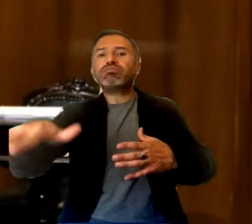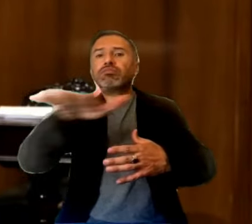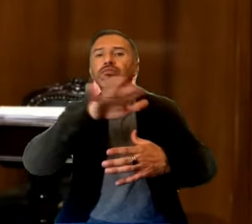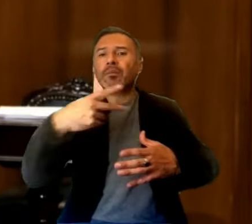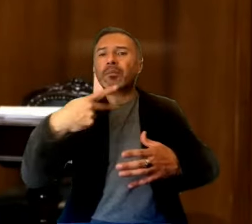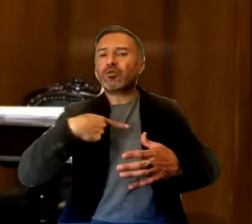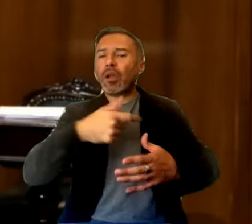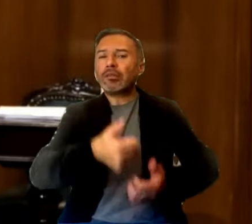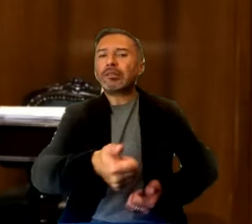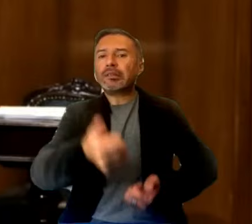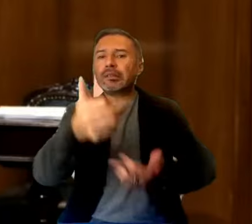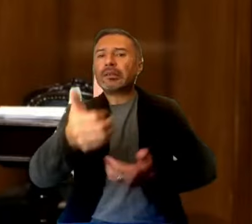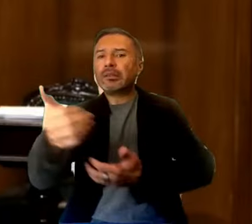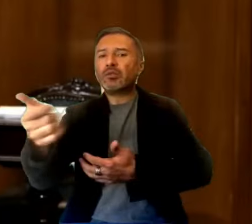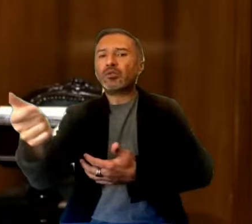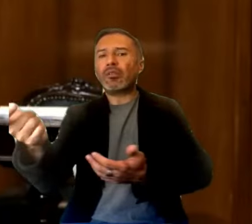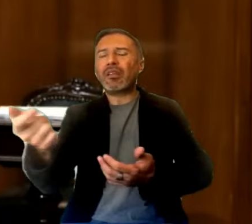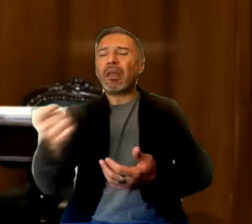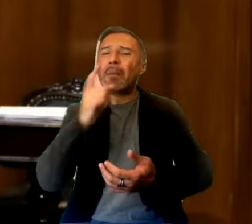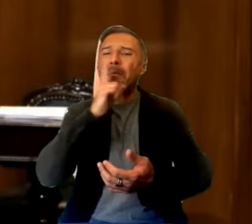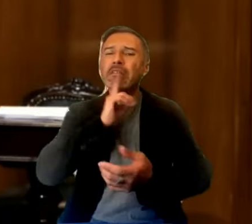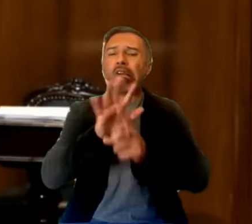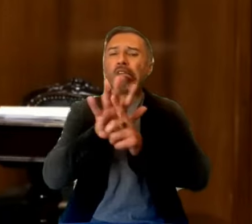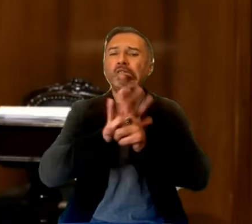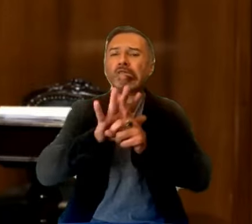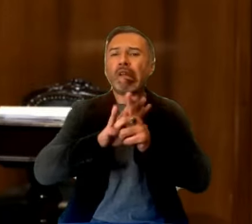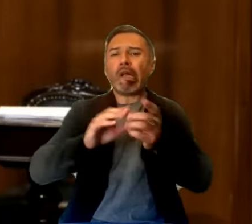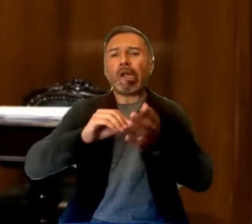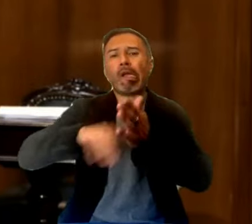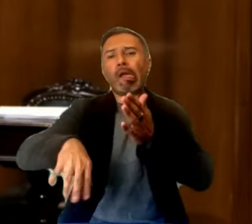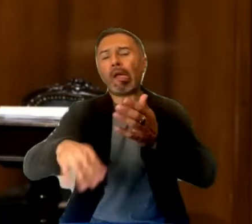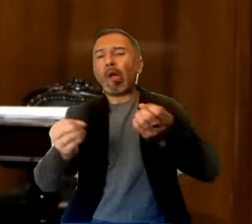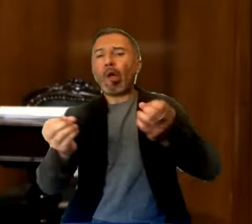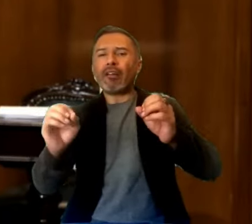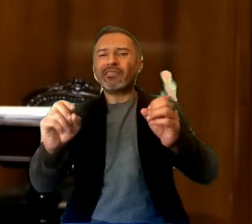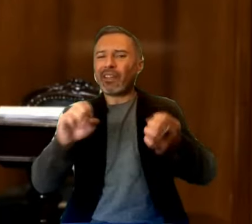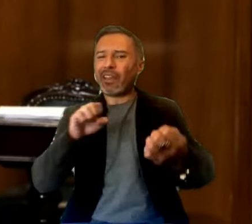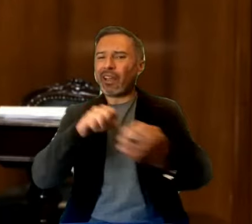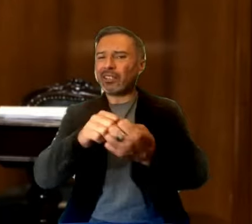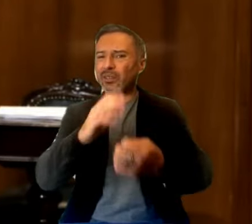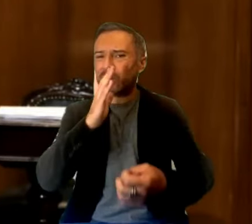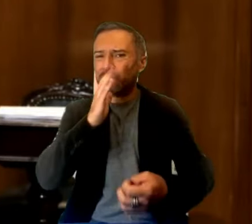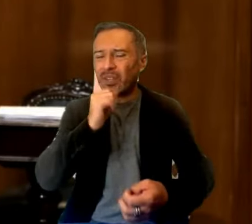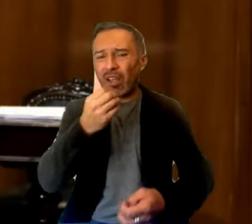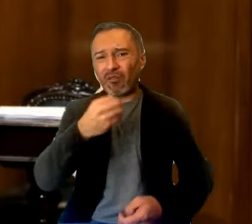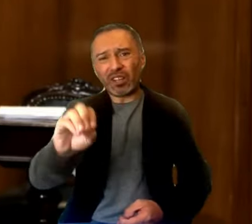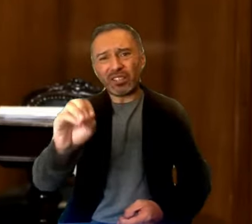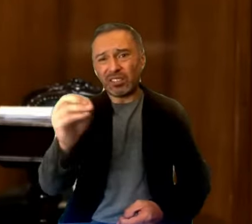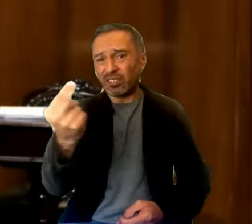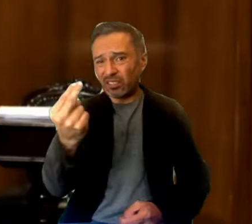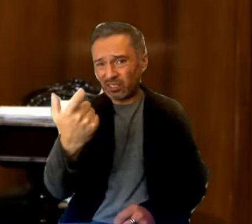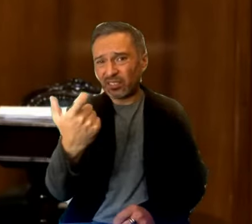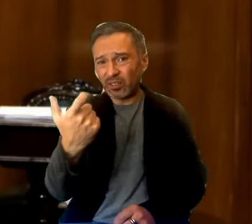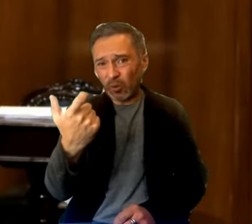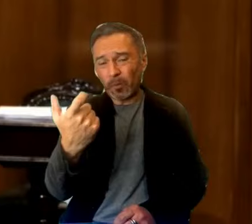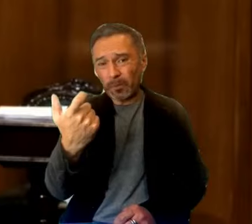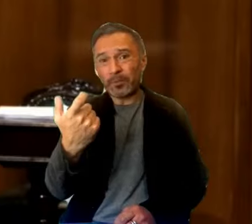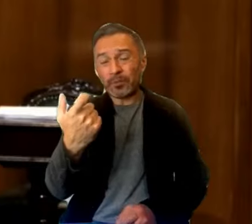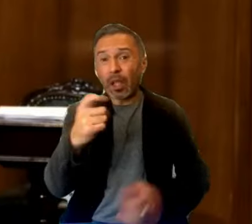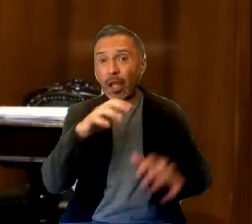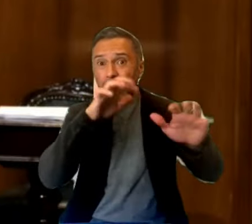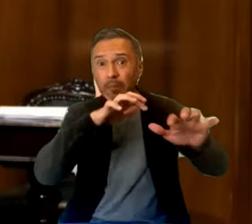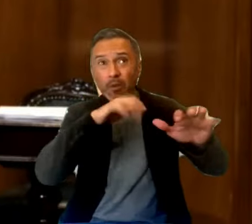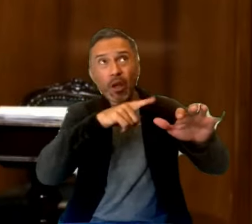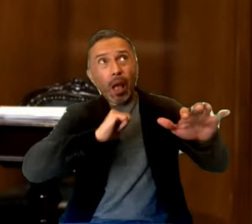nadie, para eso se ocupa mucho dinero. Para aprovechar el agua pluvial se necesita mucho dinero y se